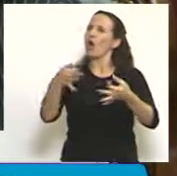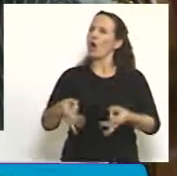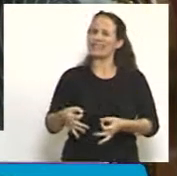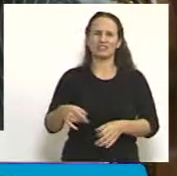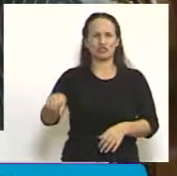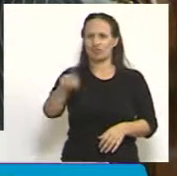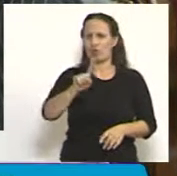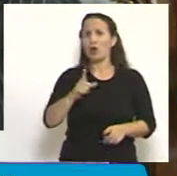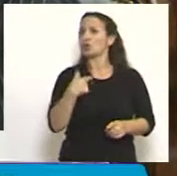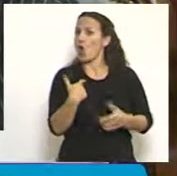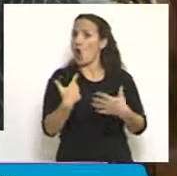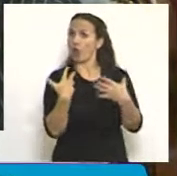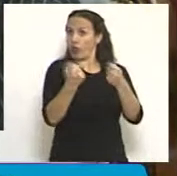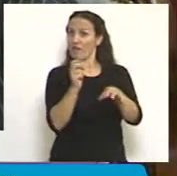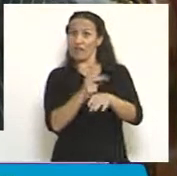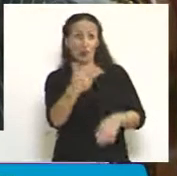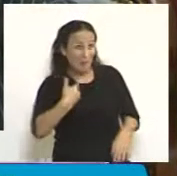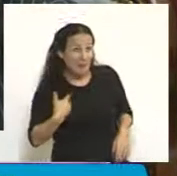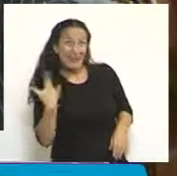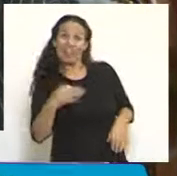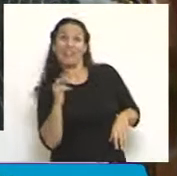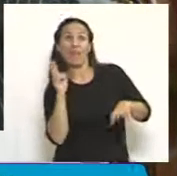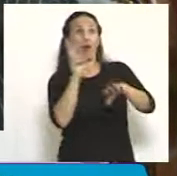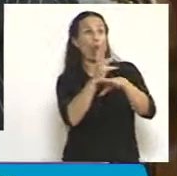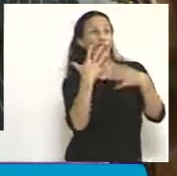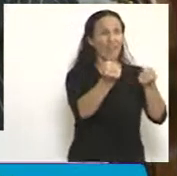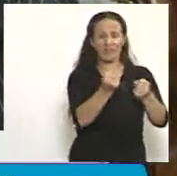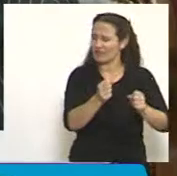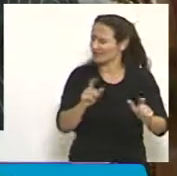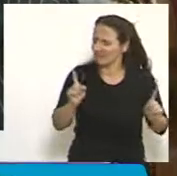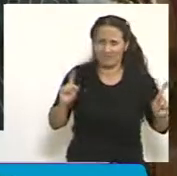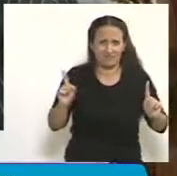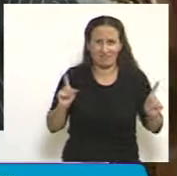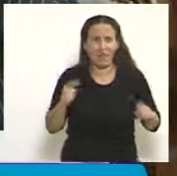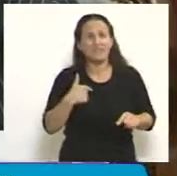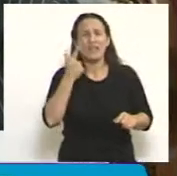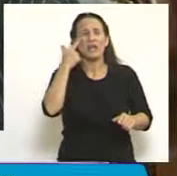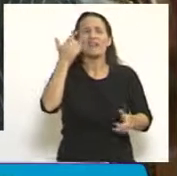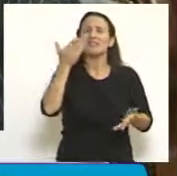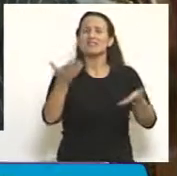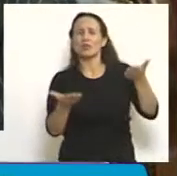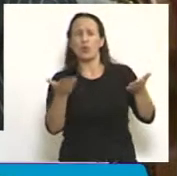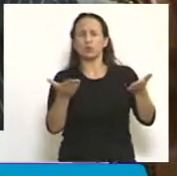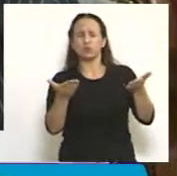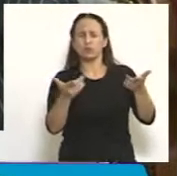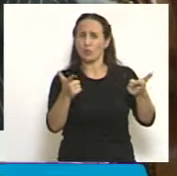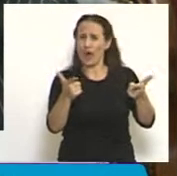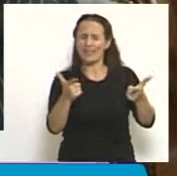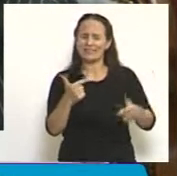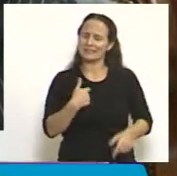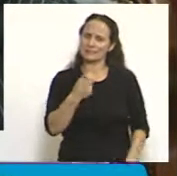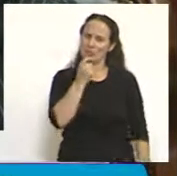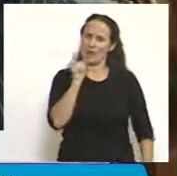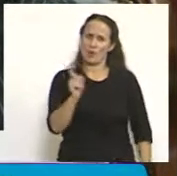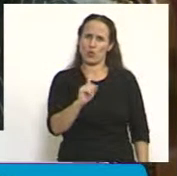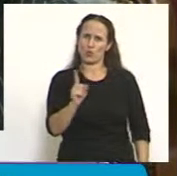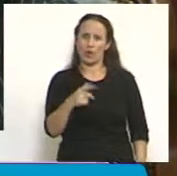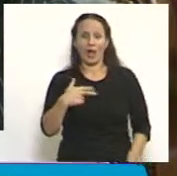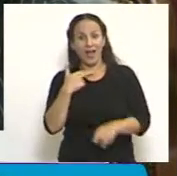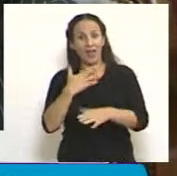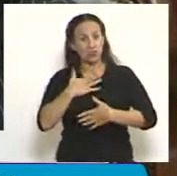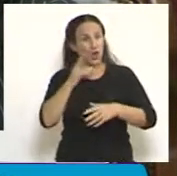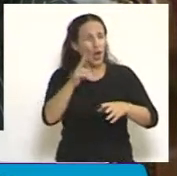procurador adjunto que puede reemplazarla por delegación expresa y sabemos que para que haya delegación tiene que